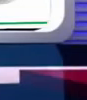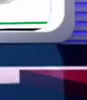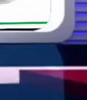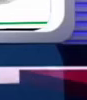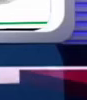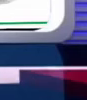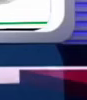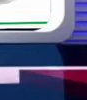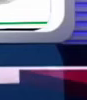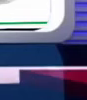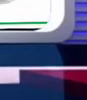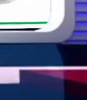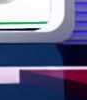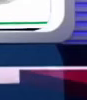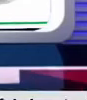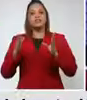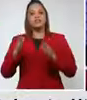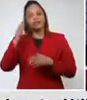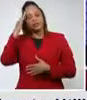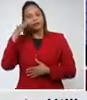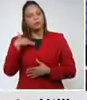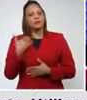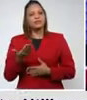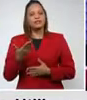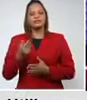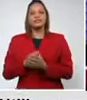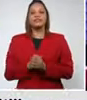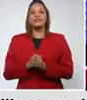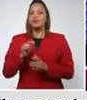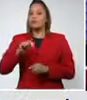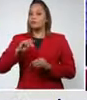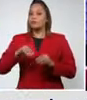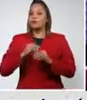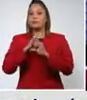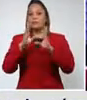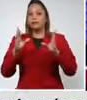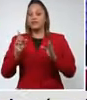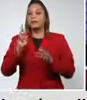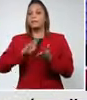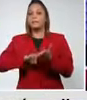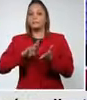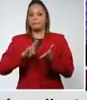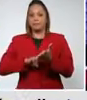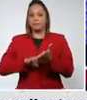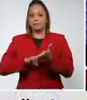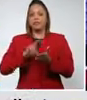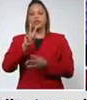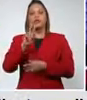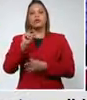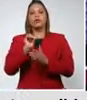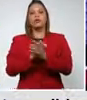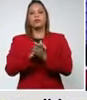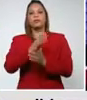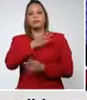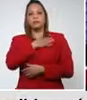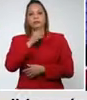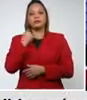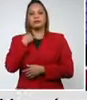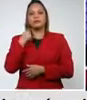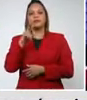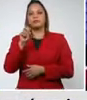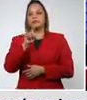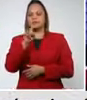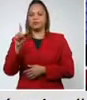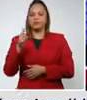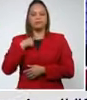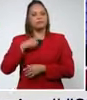Hola, ¿qué tal? Muy buenos días. Qué gusto saludarles esta mañana de martes. Es 2 de marzo del año 2021. Ya estamos listos